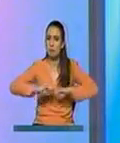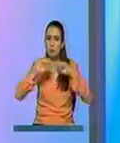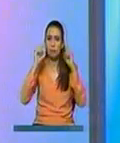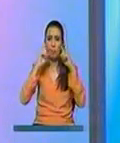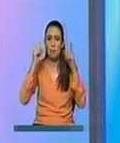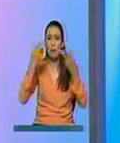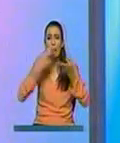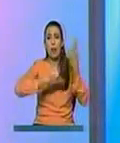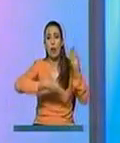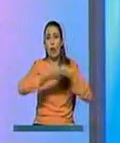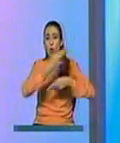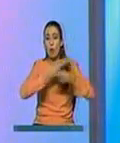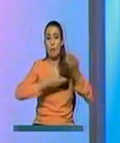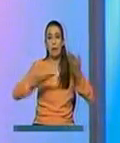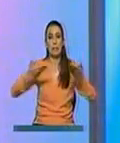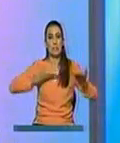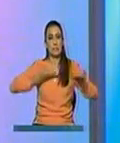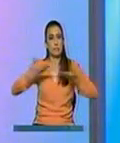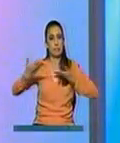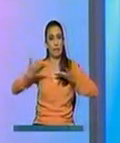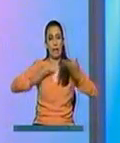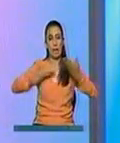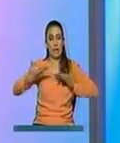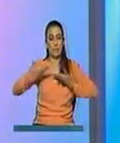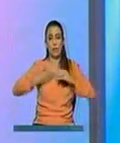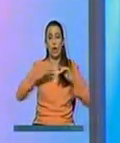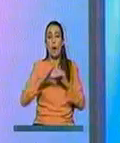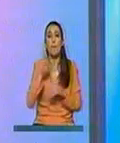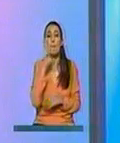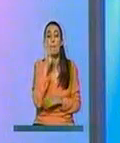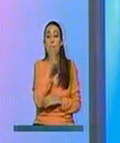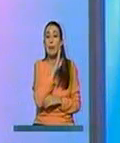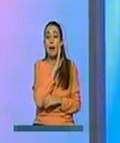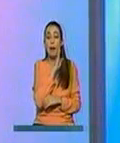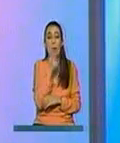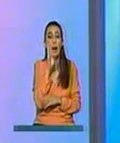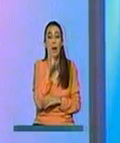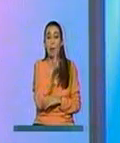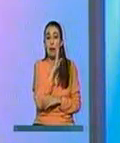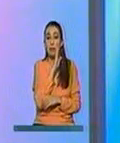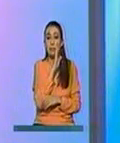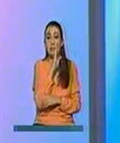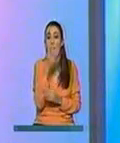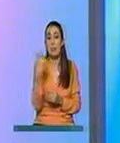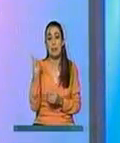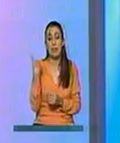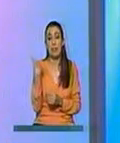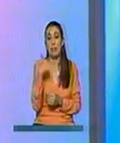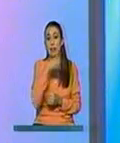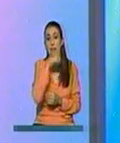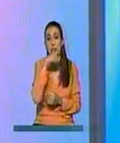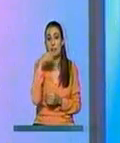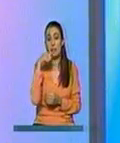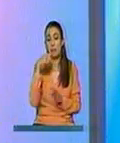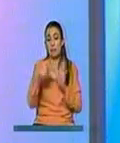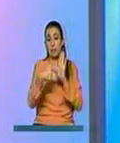locales, los famosos pubs cerveceros, bares especializados en cervezas, que tienen una presencia fuerte